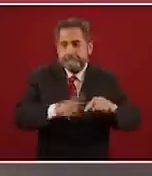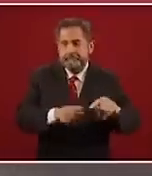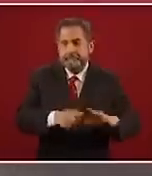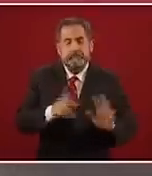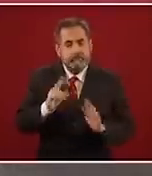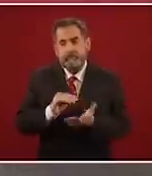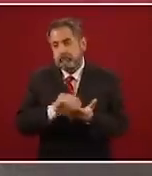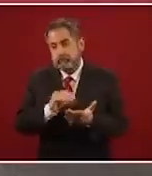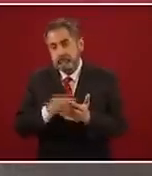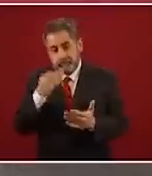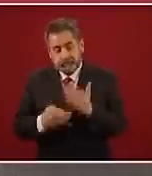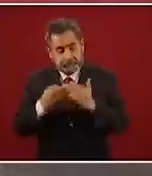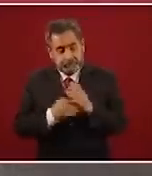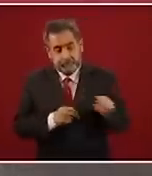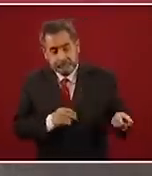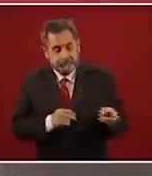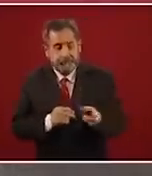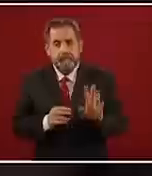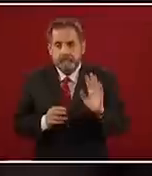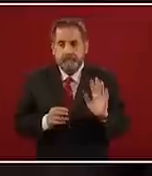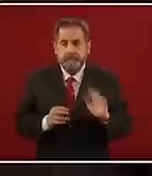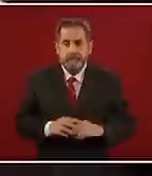pero todavía hay